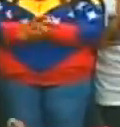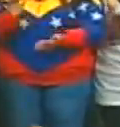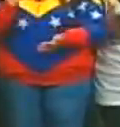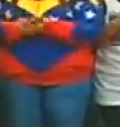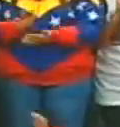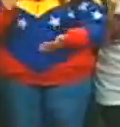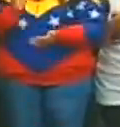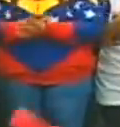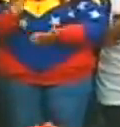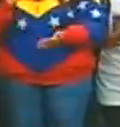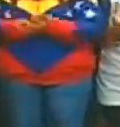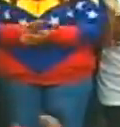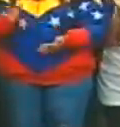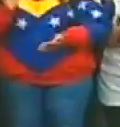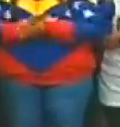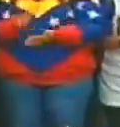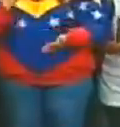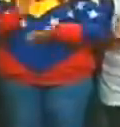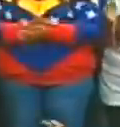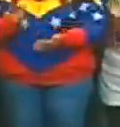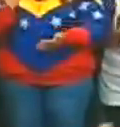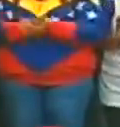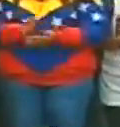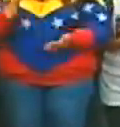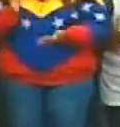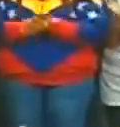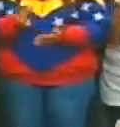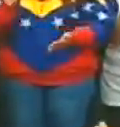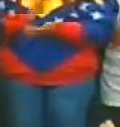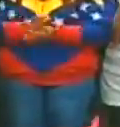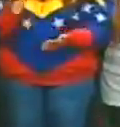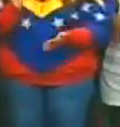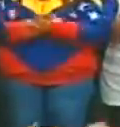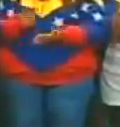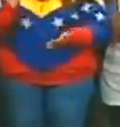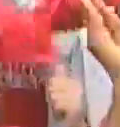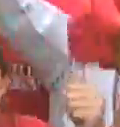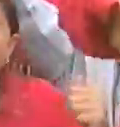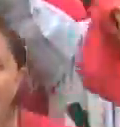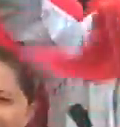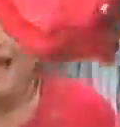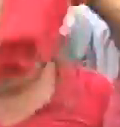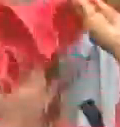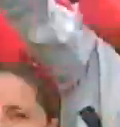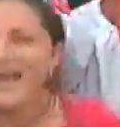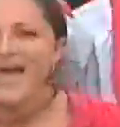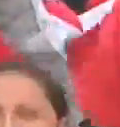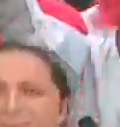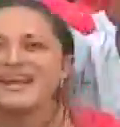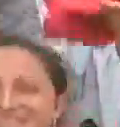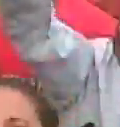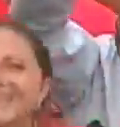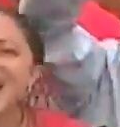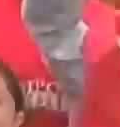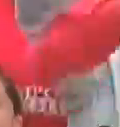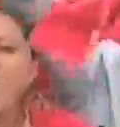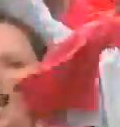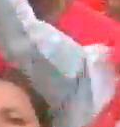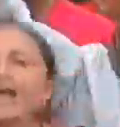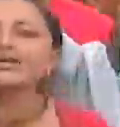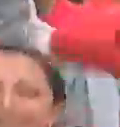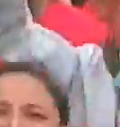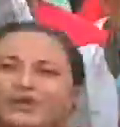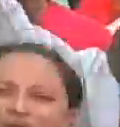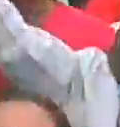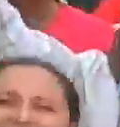de Apure. Hoy, presidente, estamos cerrando oficialmente la campaña electoral que